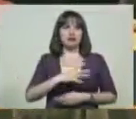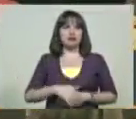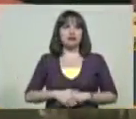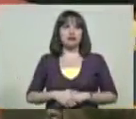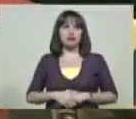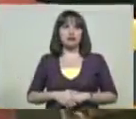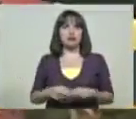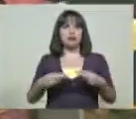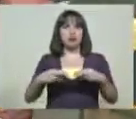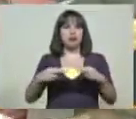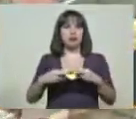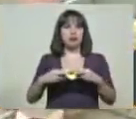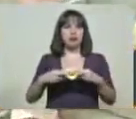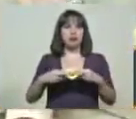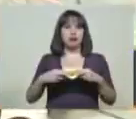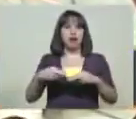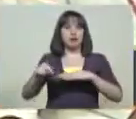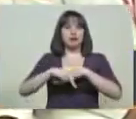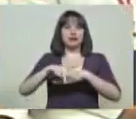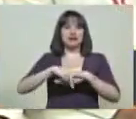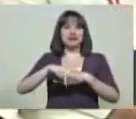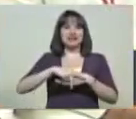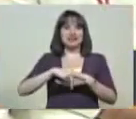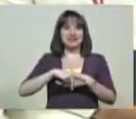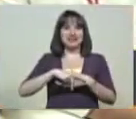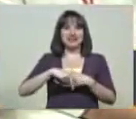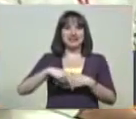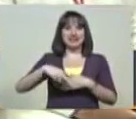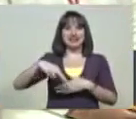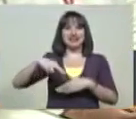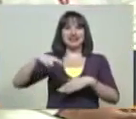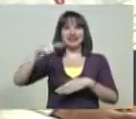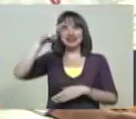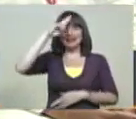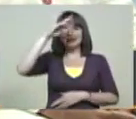paraguay república dominicana